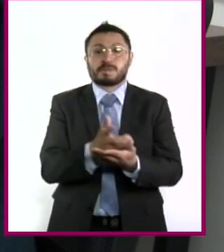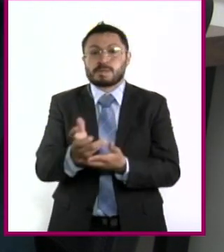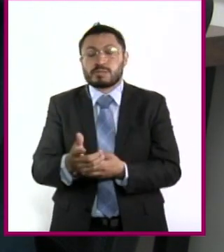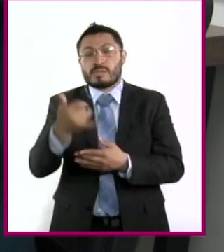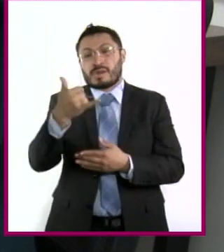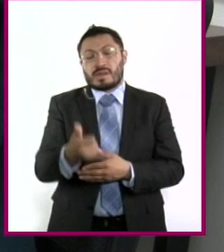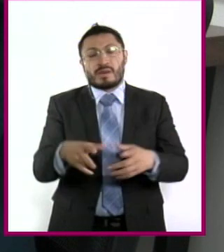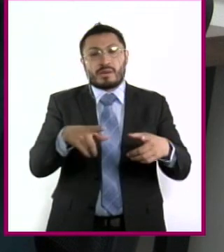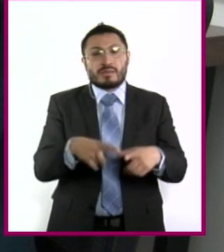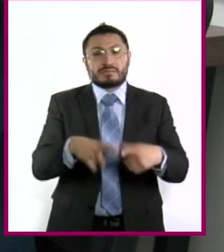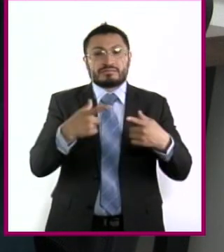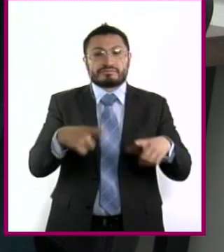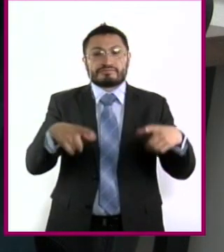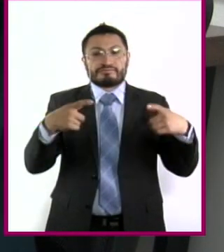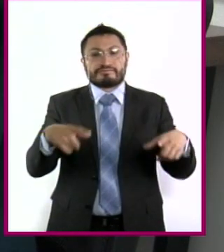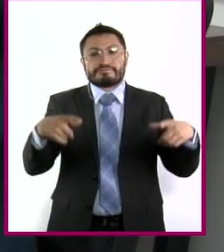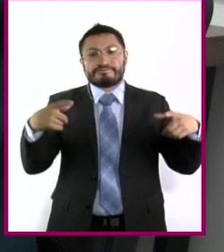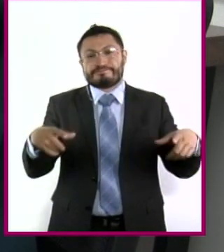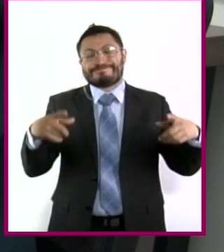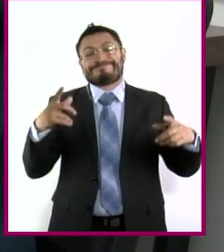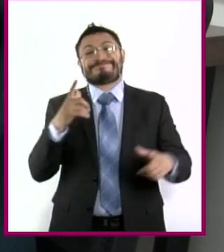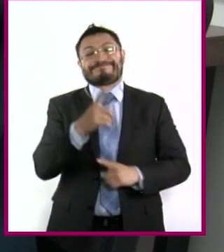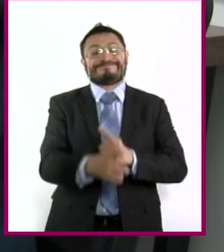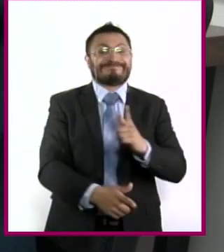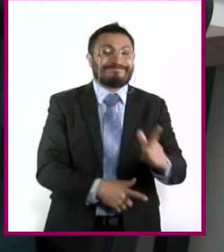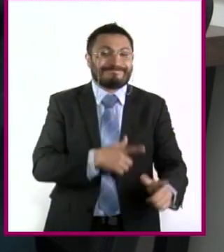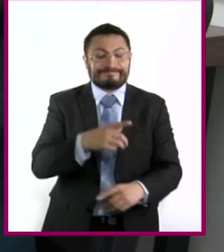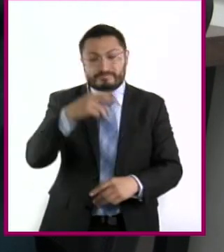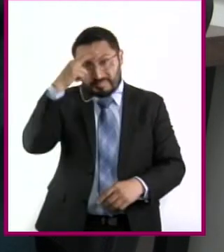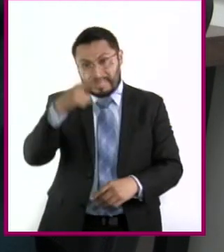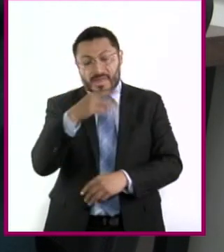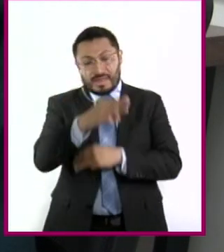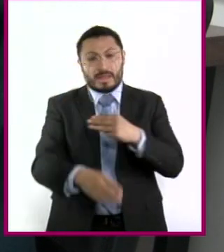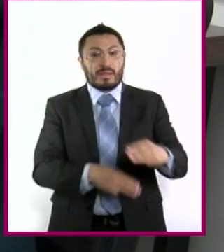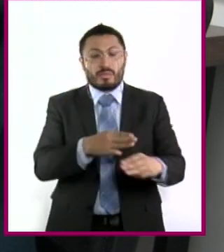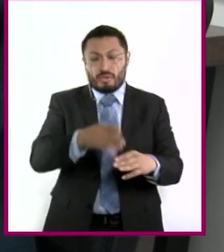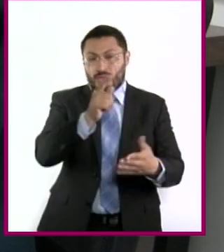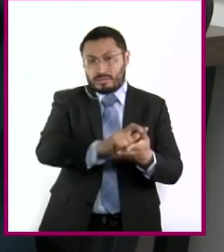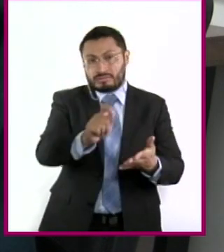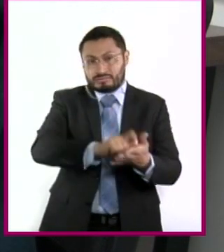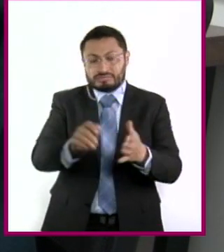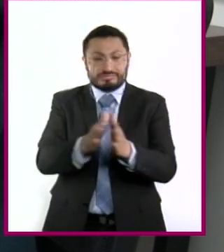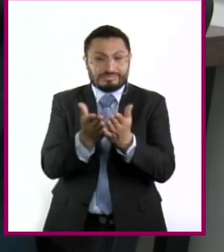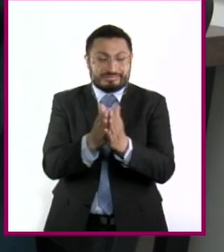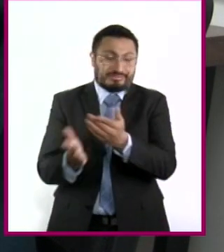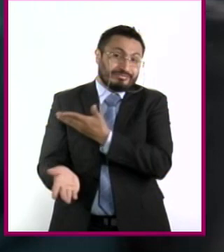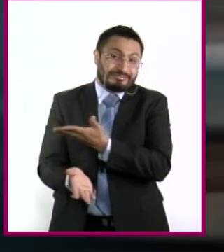crecimiento, tanto en México como en el mundo. Y ha escrito bastante al respecto.